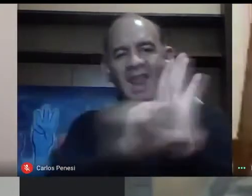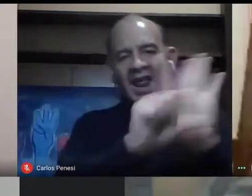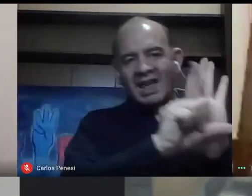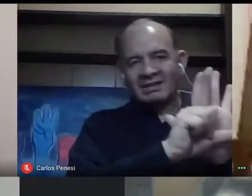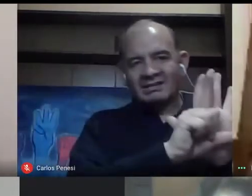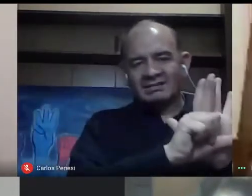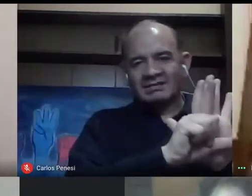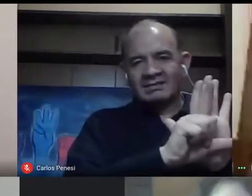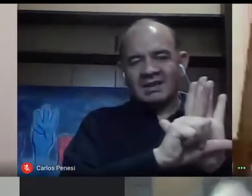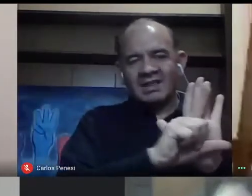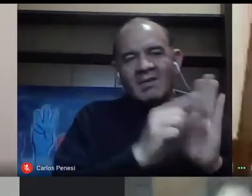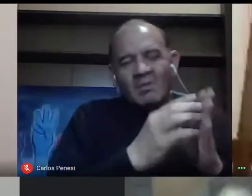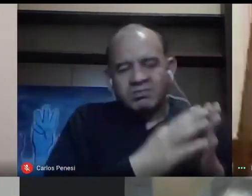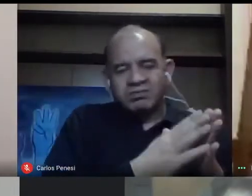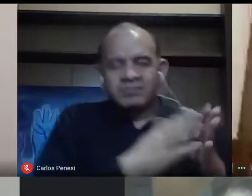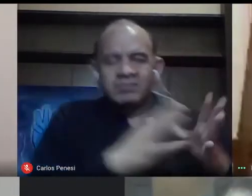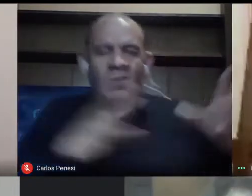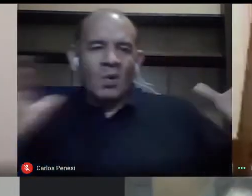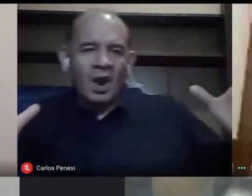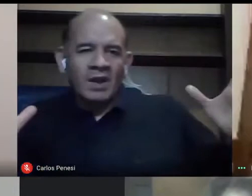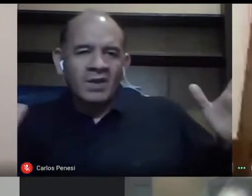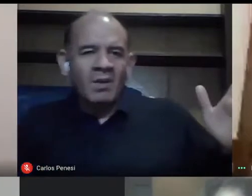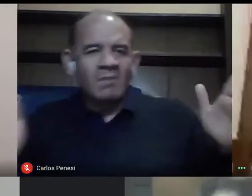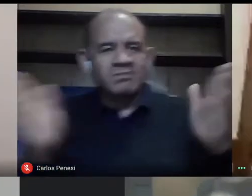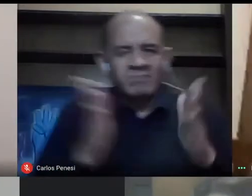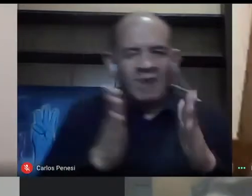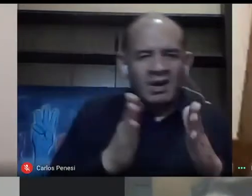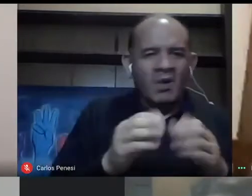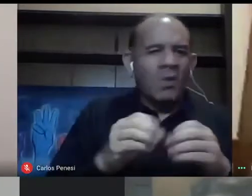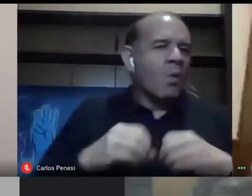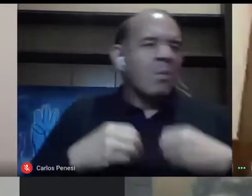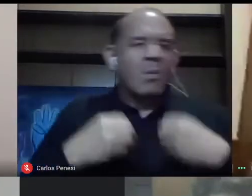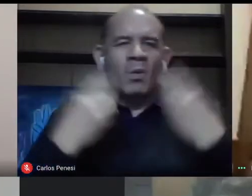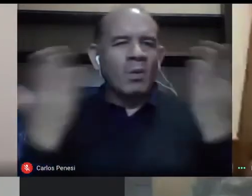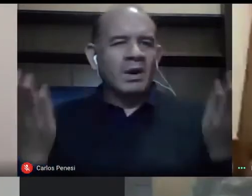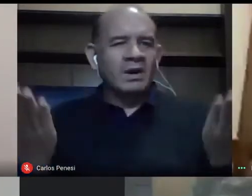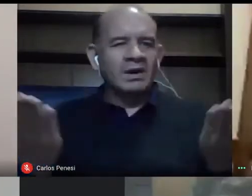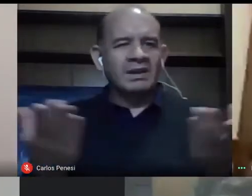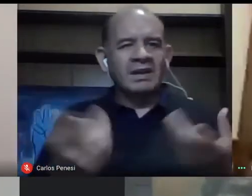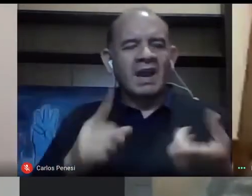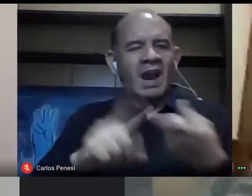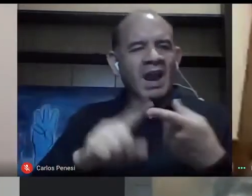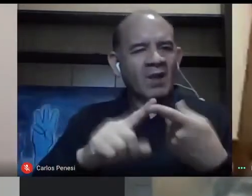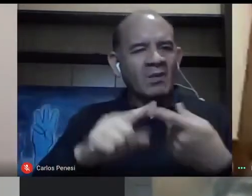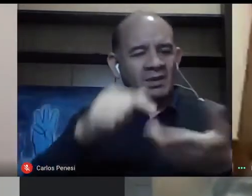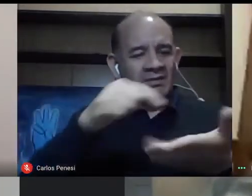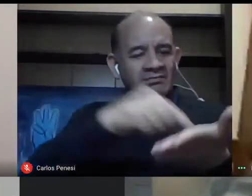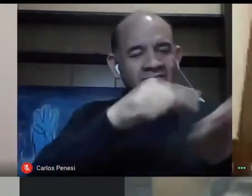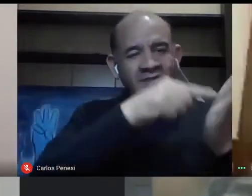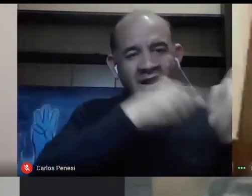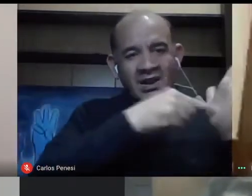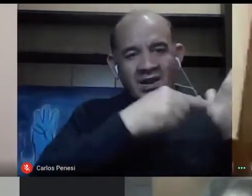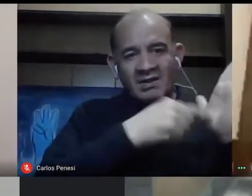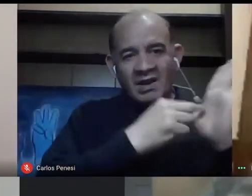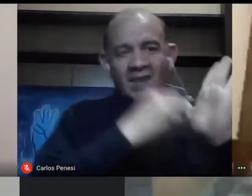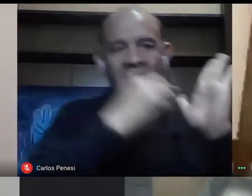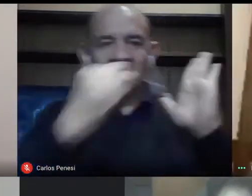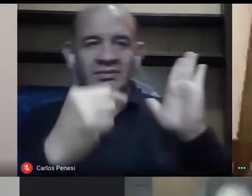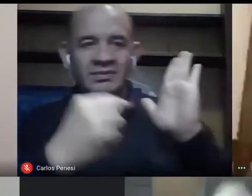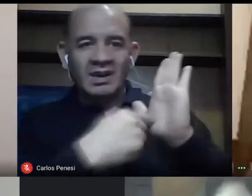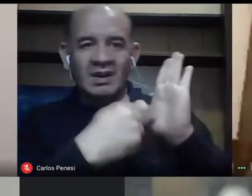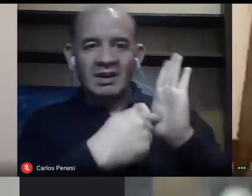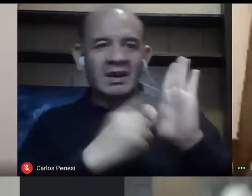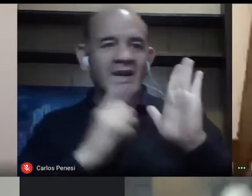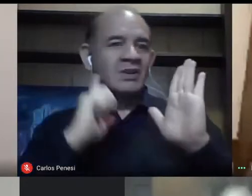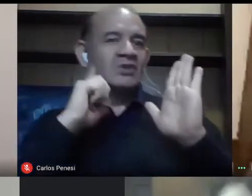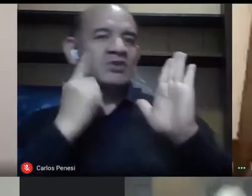le obliga, puede ampliar esto mínimo base que el tratado le propone, y eso es lo que hizo Argentina,